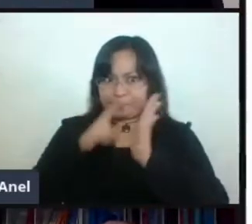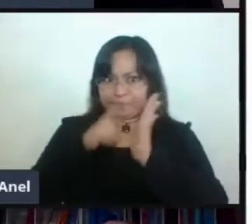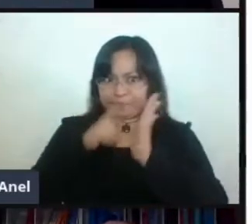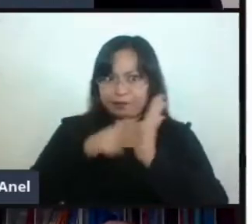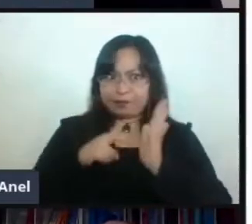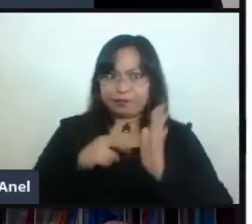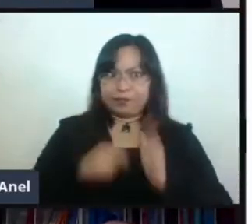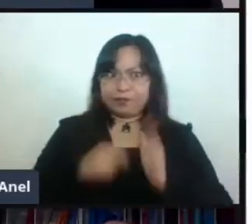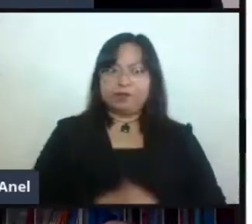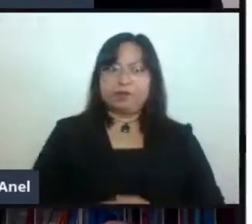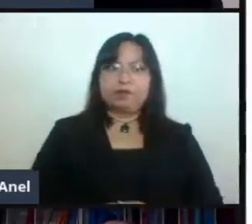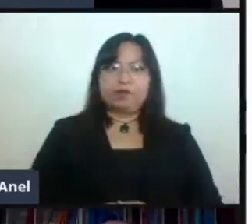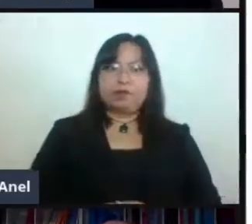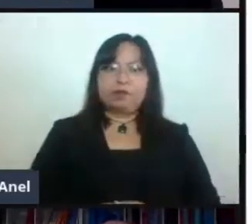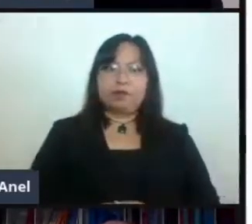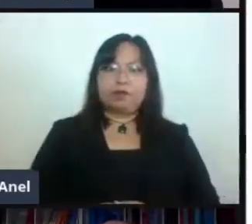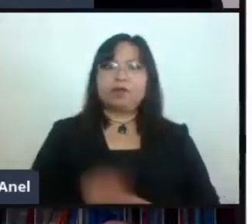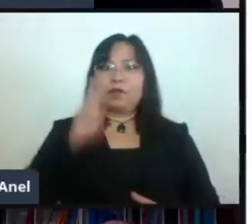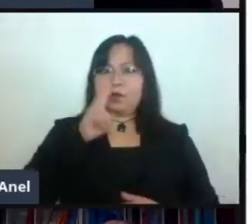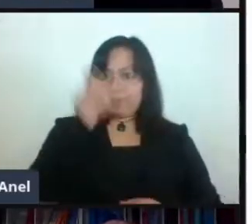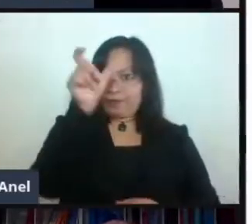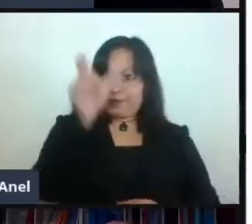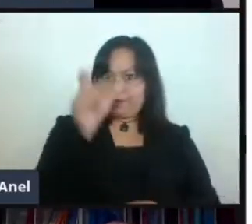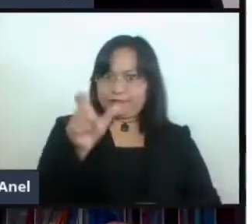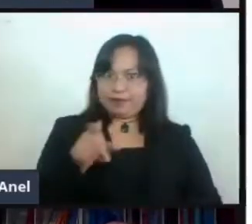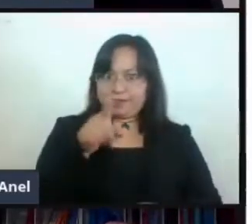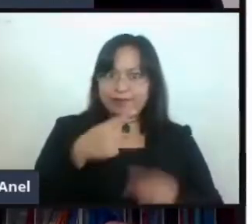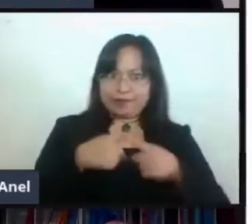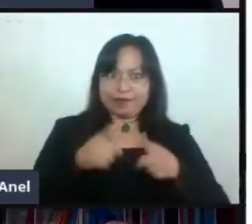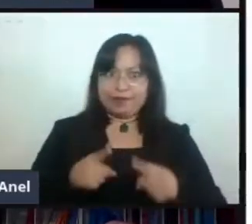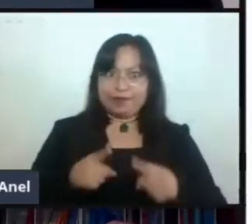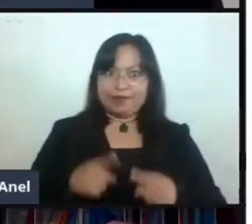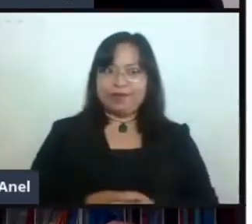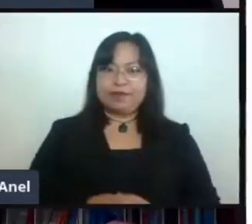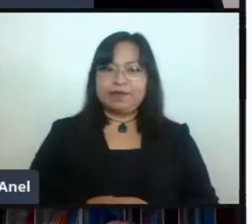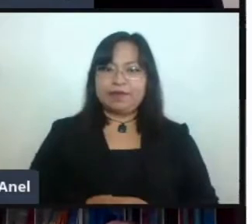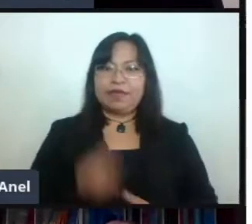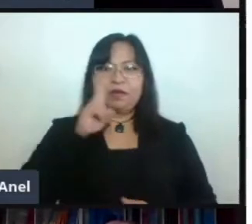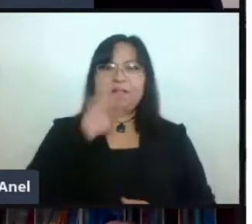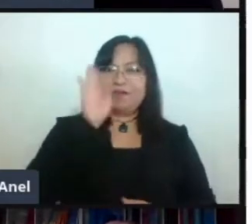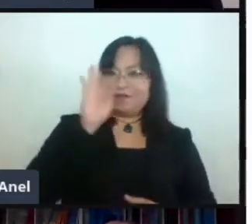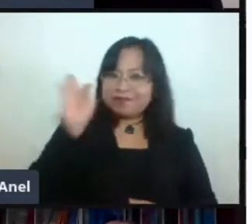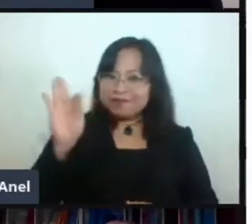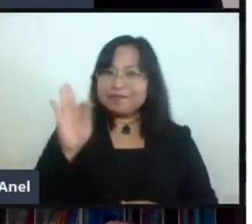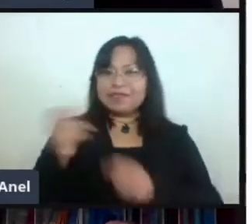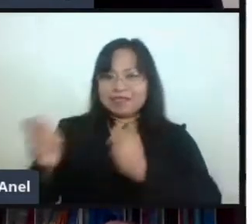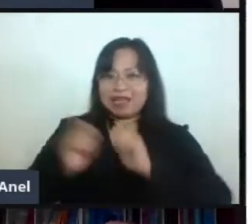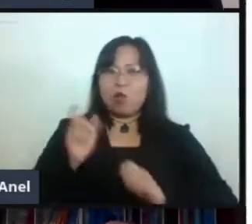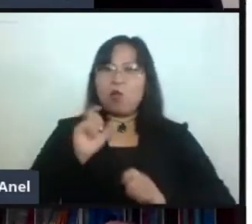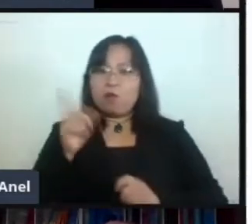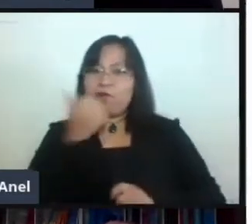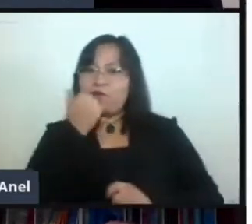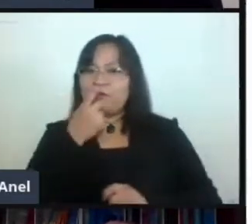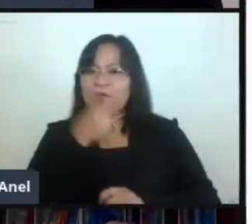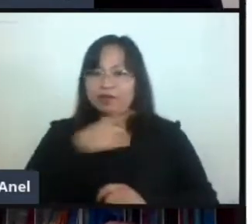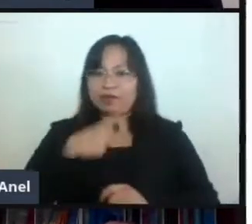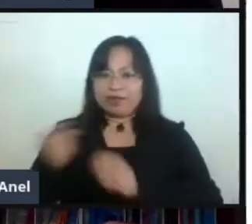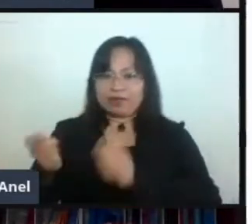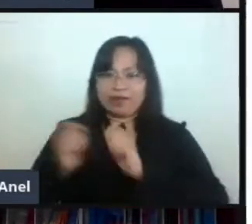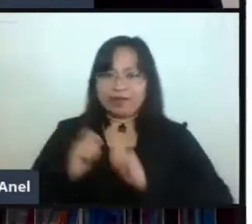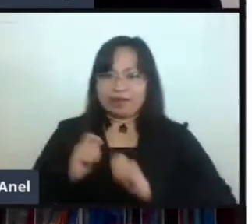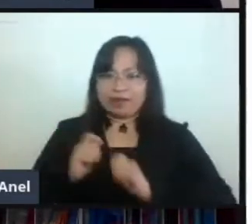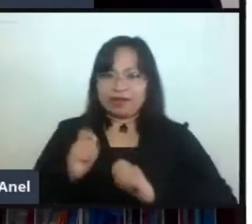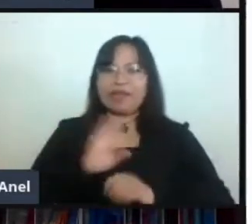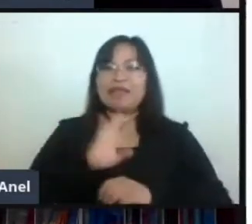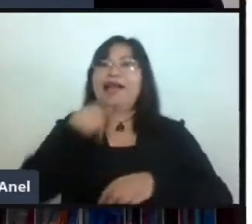parámetros, va a ser para todos los alumnos, aquí está la fecha de entrega, y entonces ya le puse medición y la